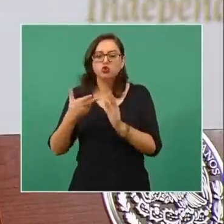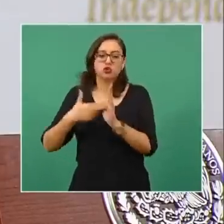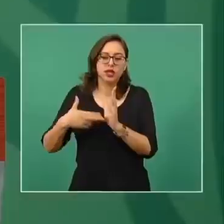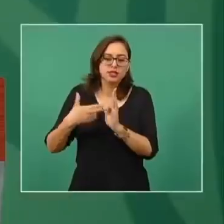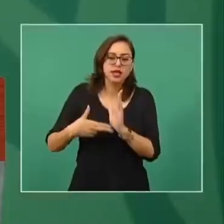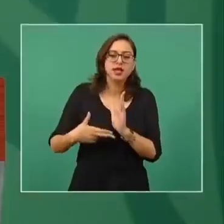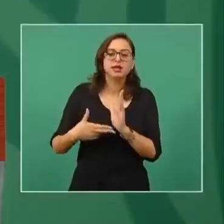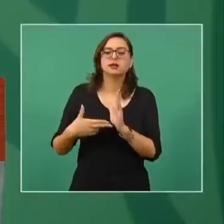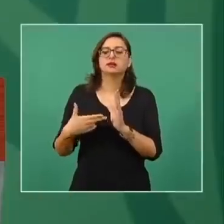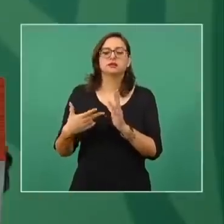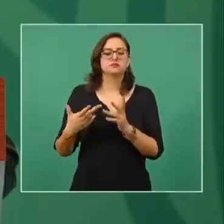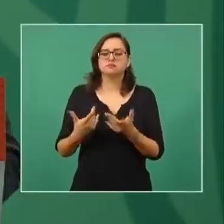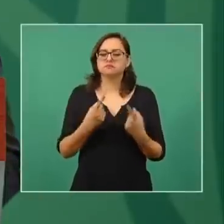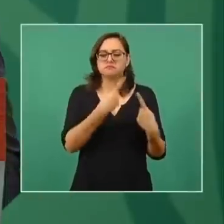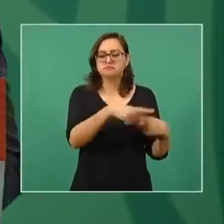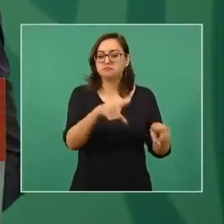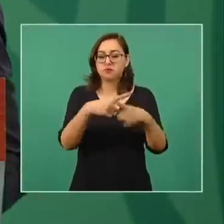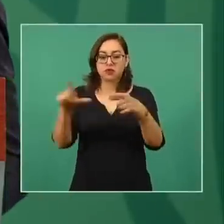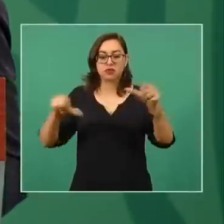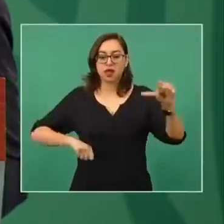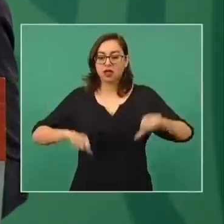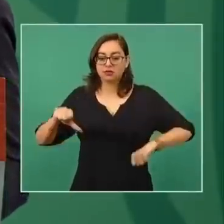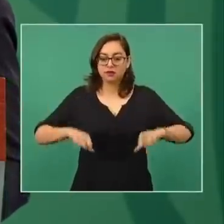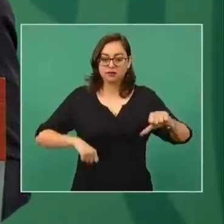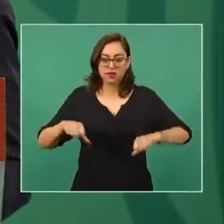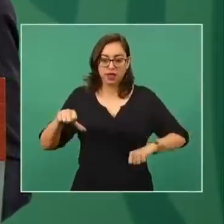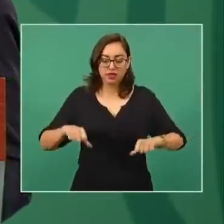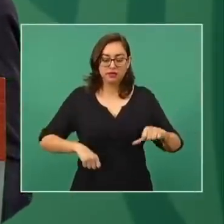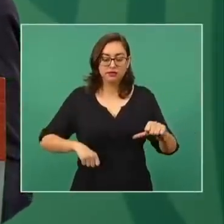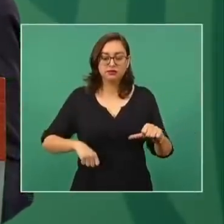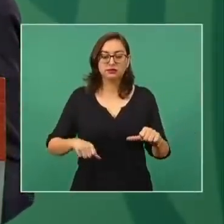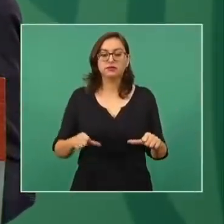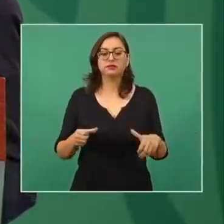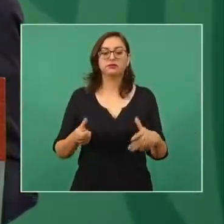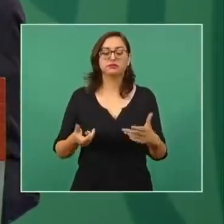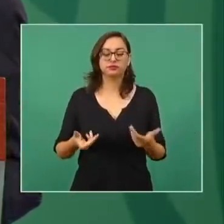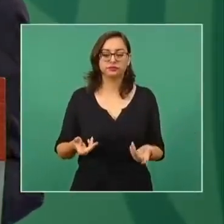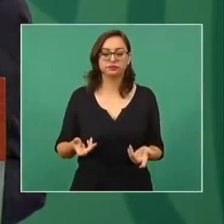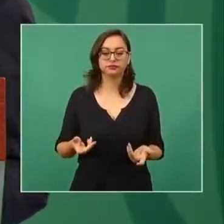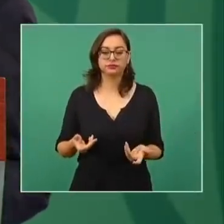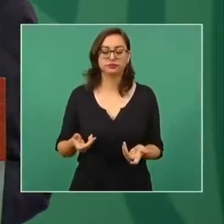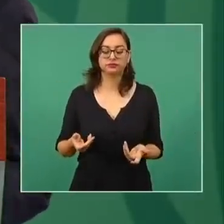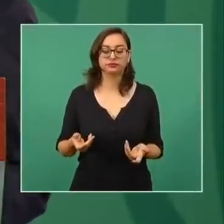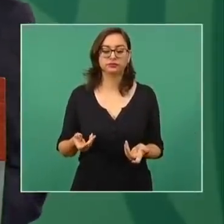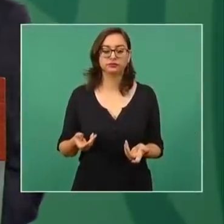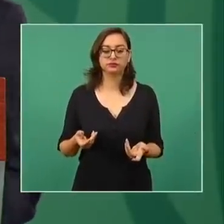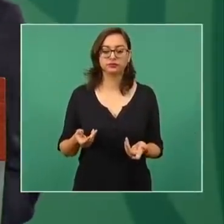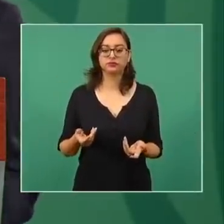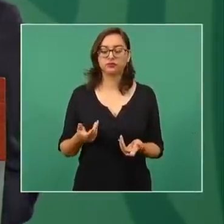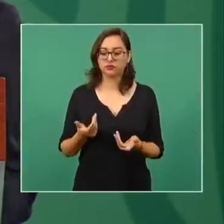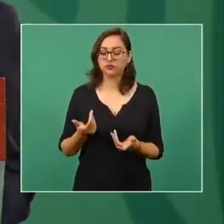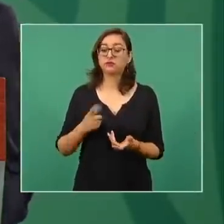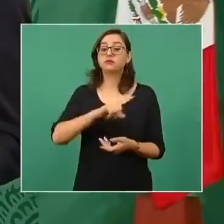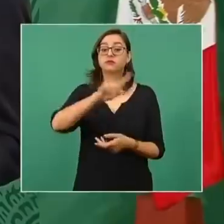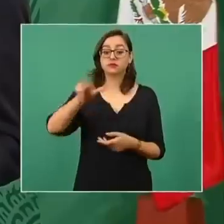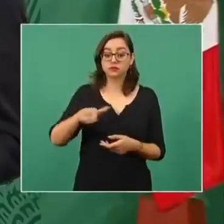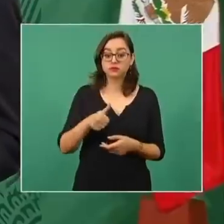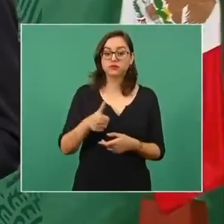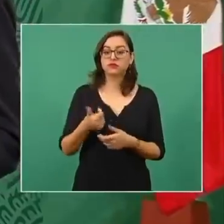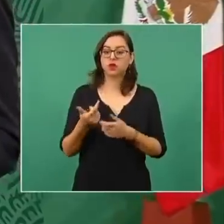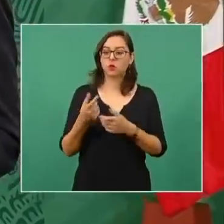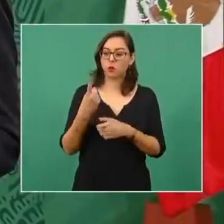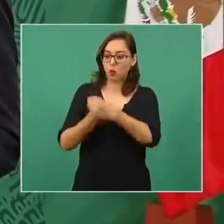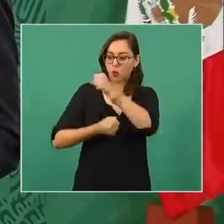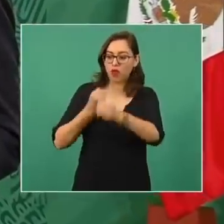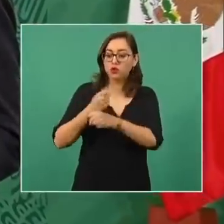cualquier actividad productiva y se le da empleo todo